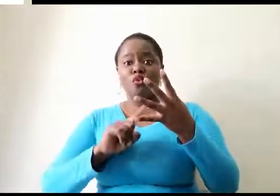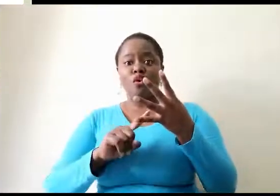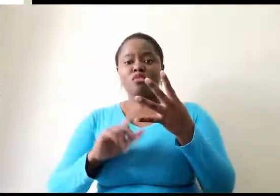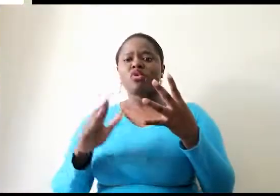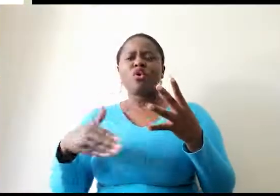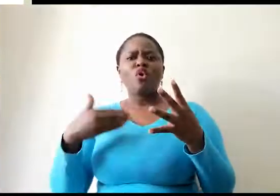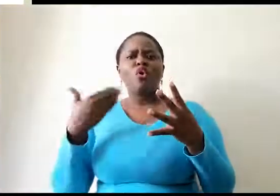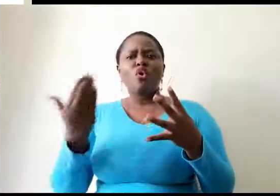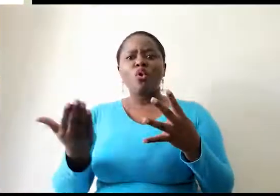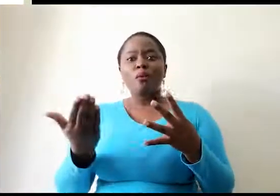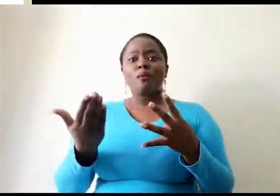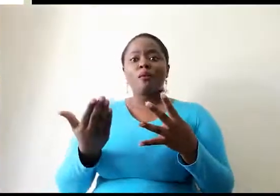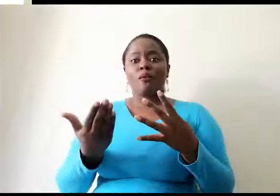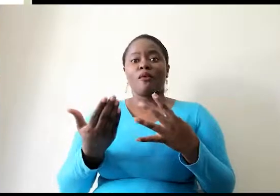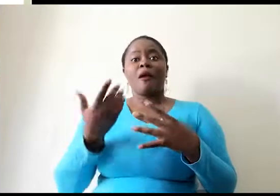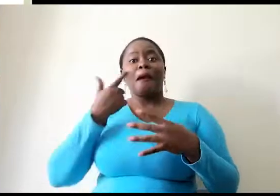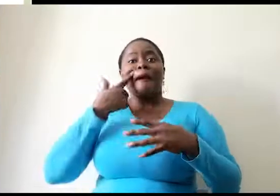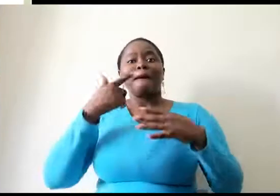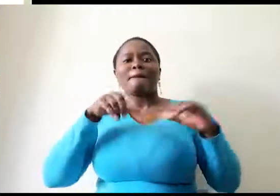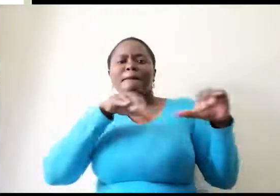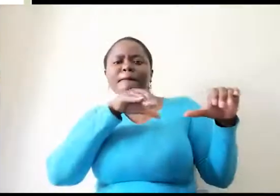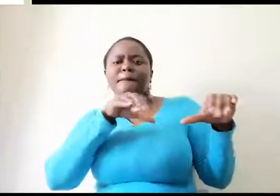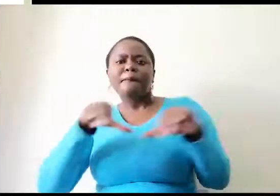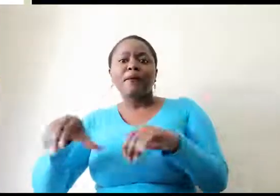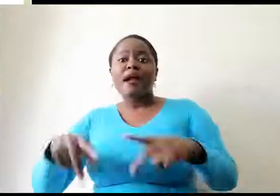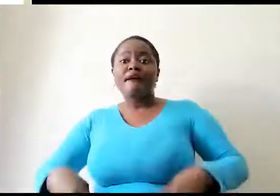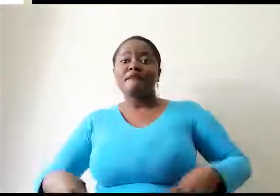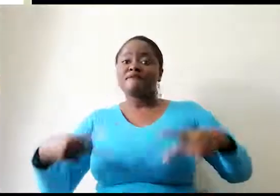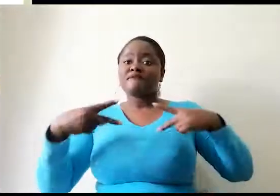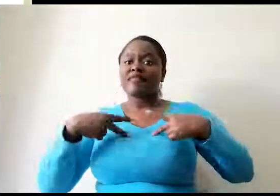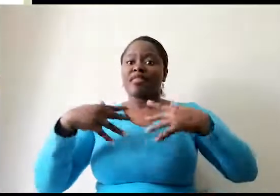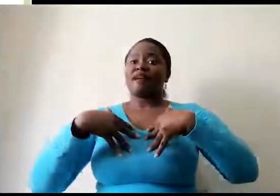hedonismo, es el estilo de vida que él propone.